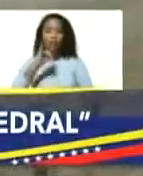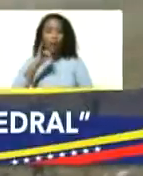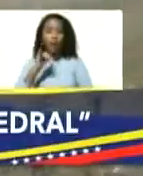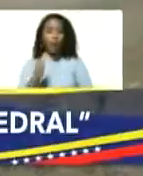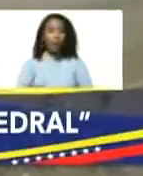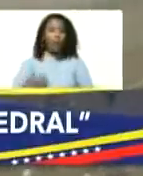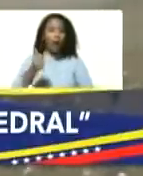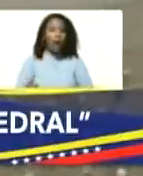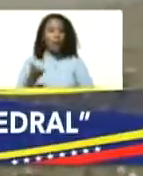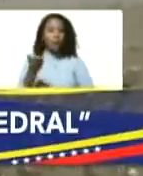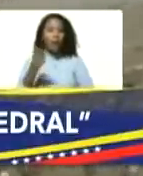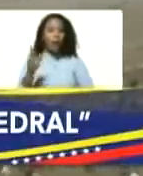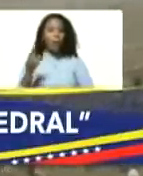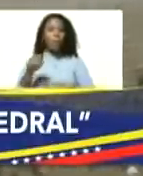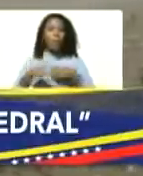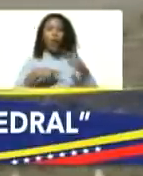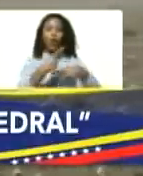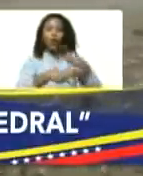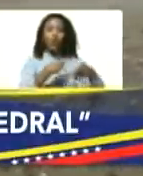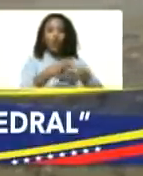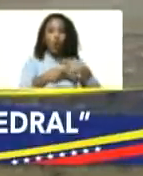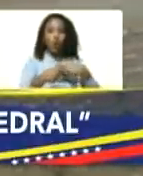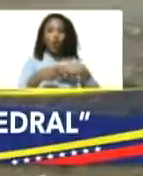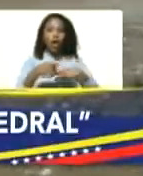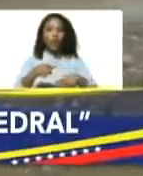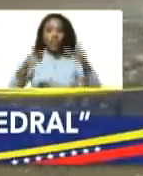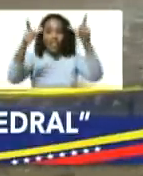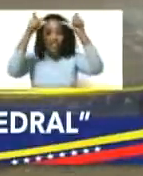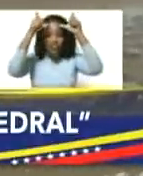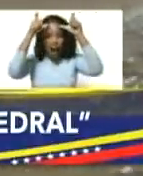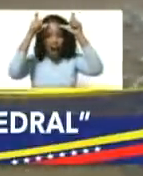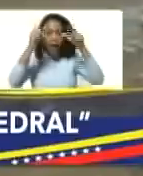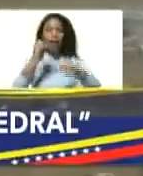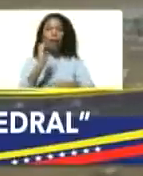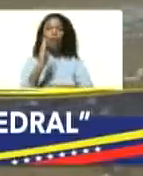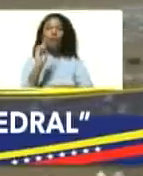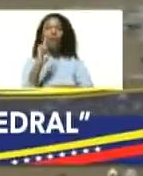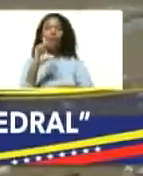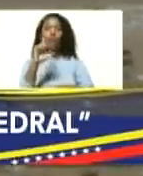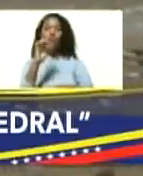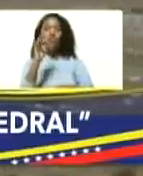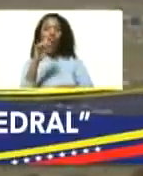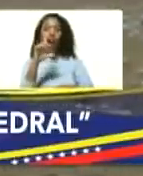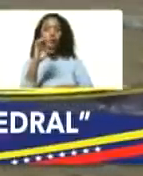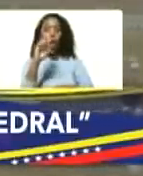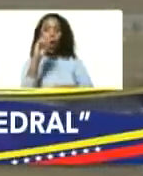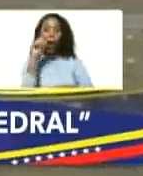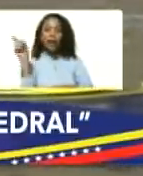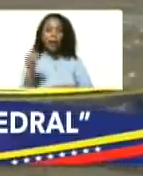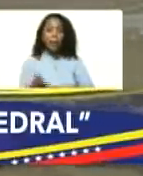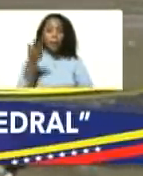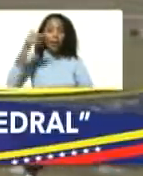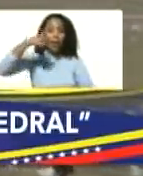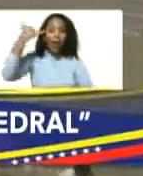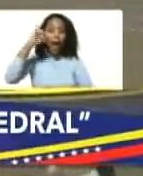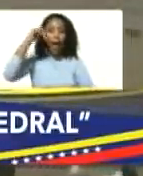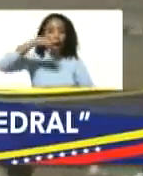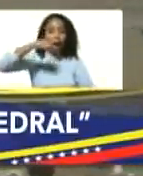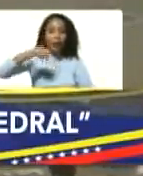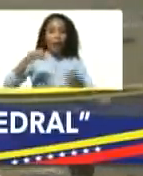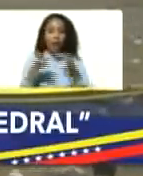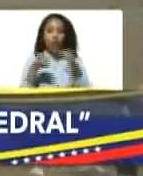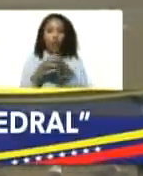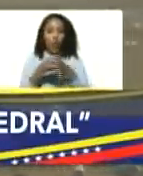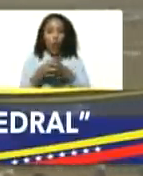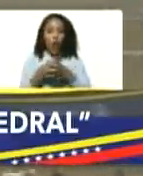perdón productores de ganado vacuno y bufalino más importante que tenemos en la corporación ganadera